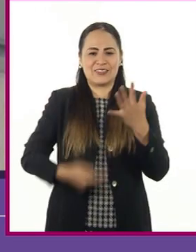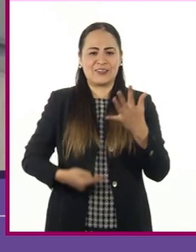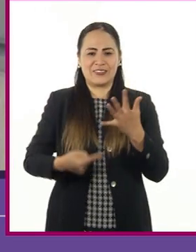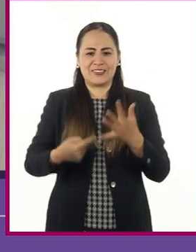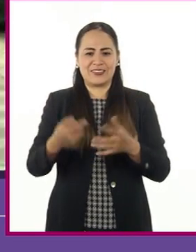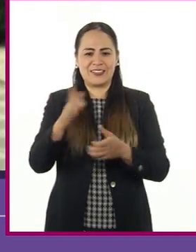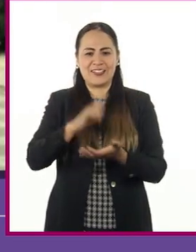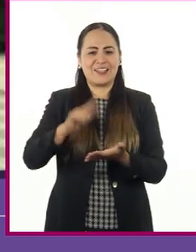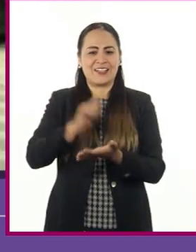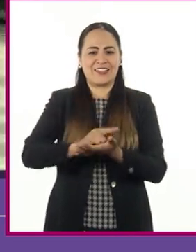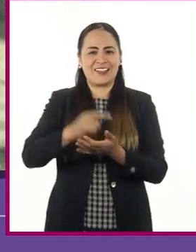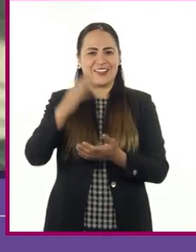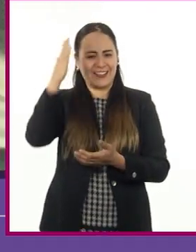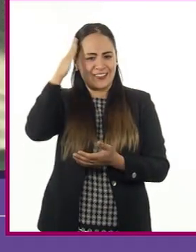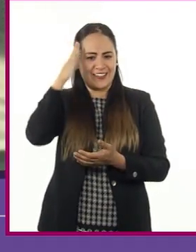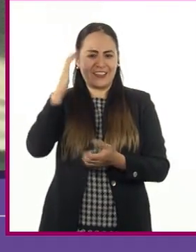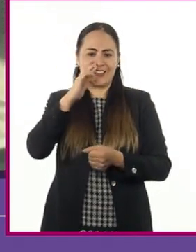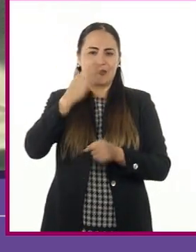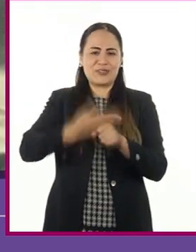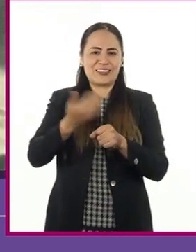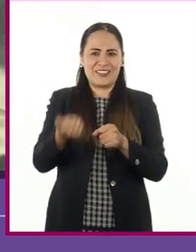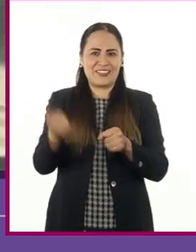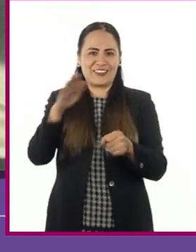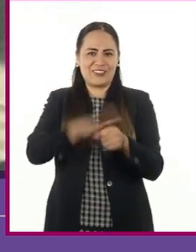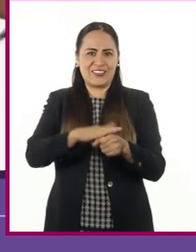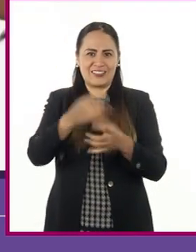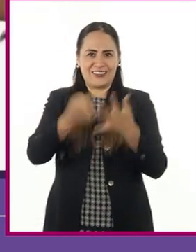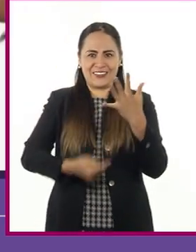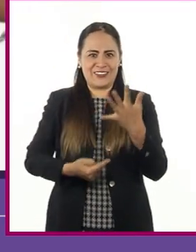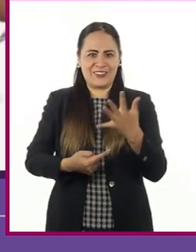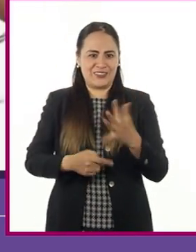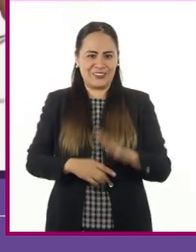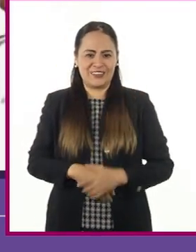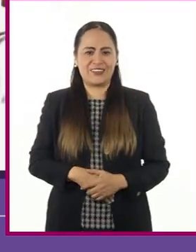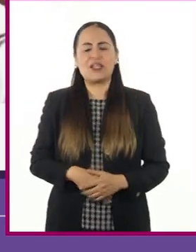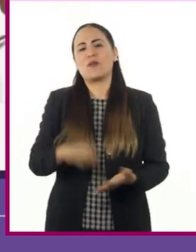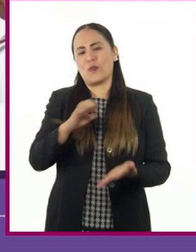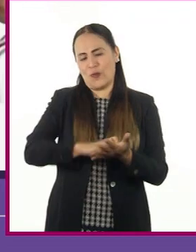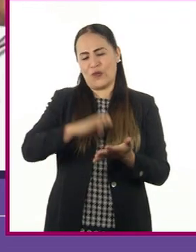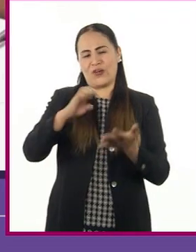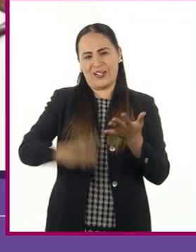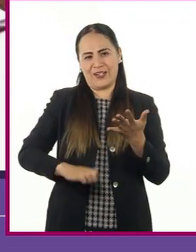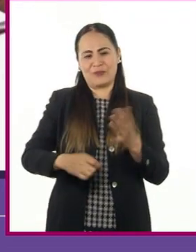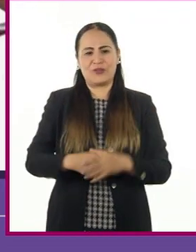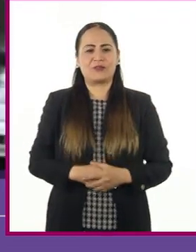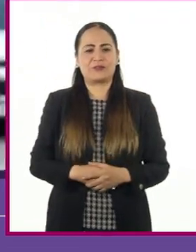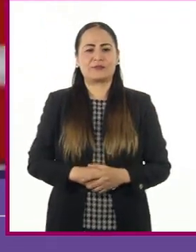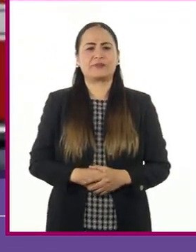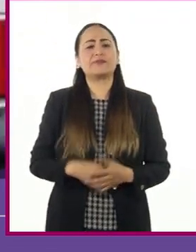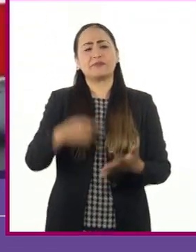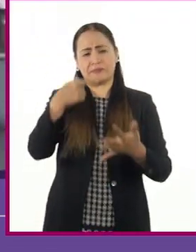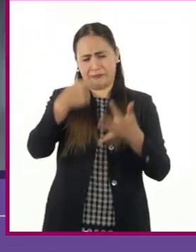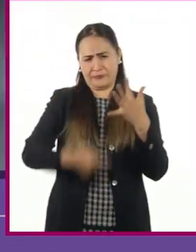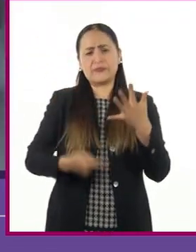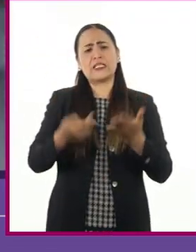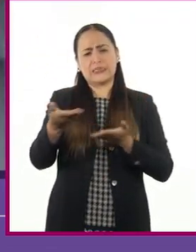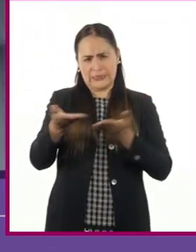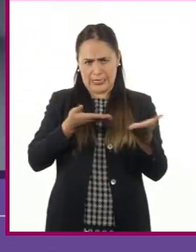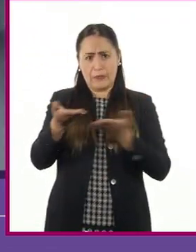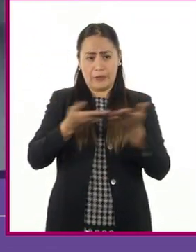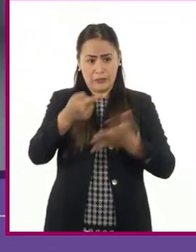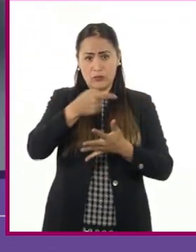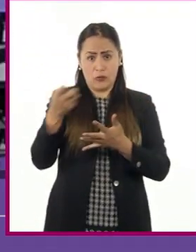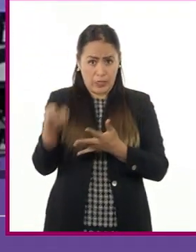establecen en la Ley General de Responsabilidades Administrativas. Por mencionar algunas, deben cumplir con el servicio que les